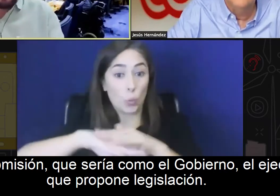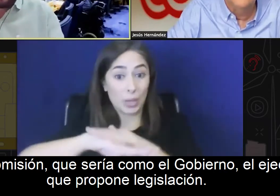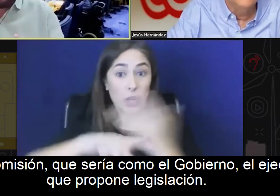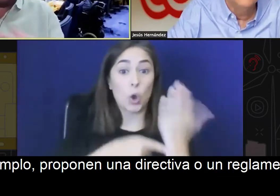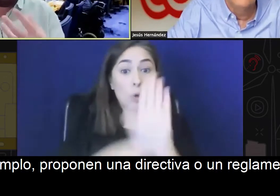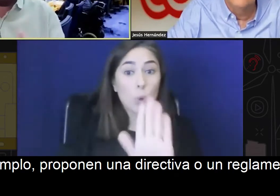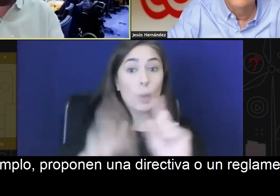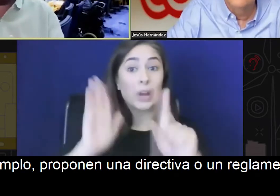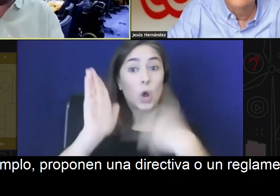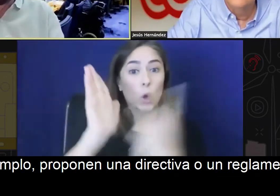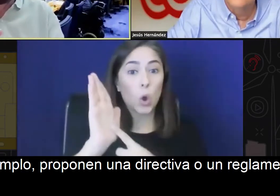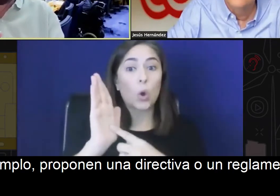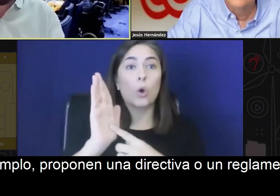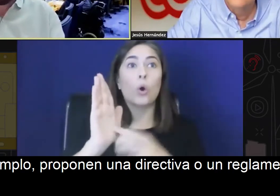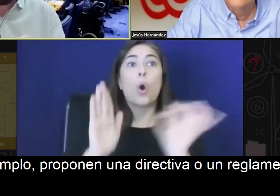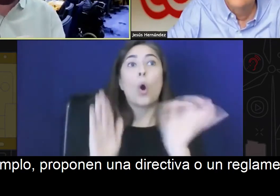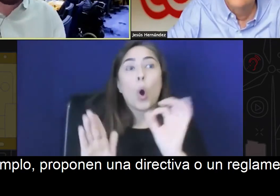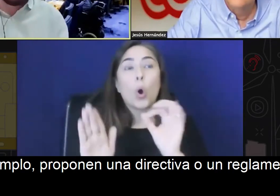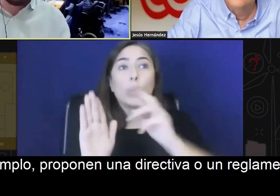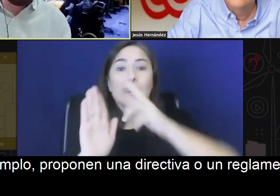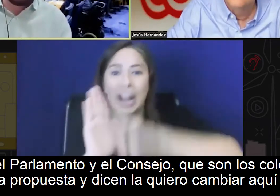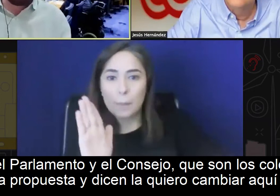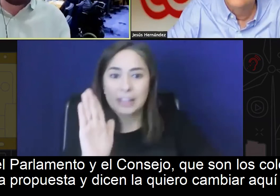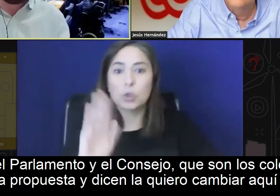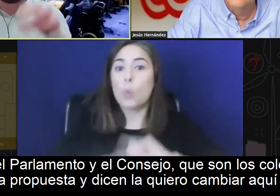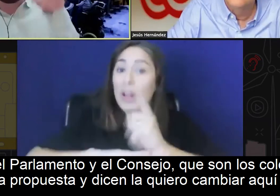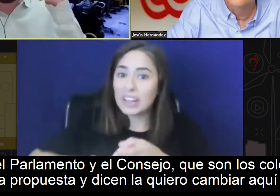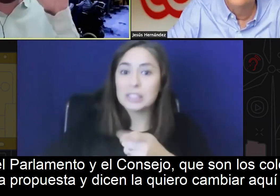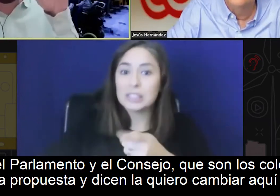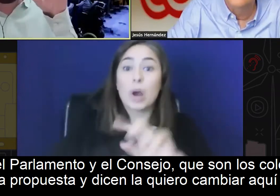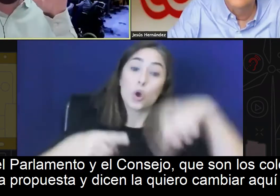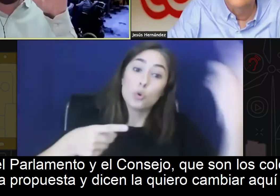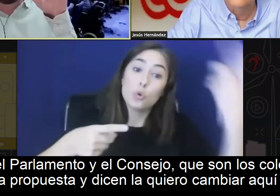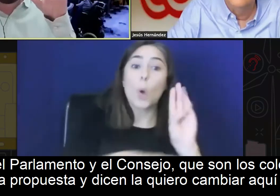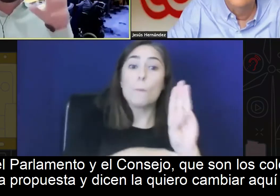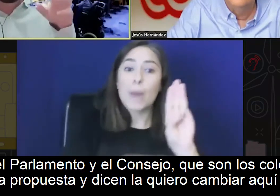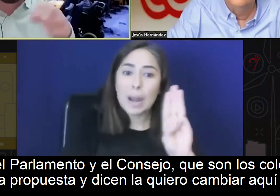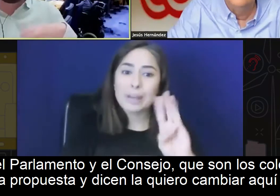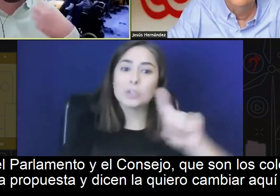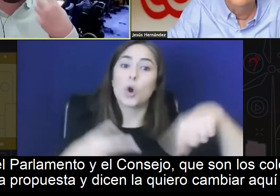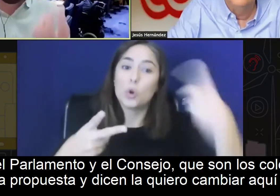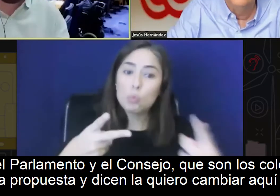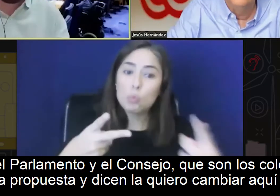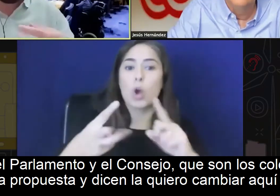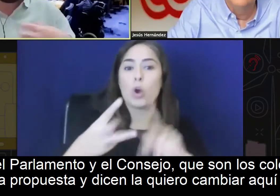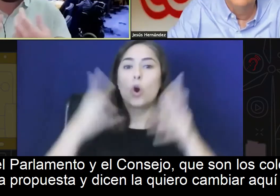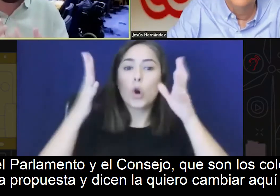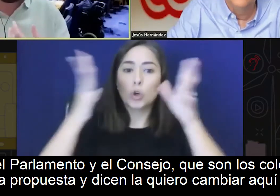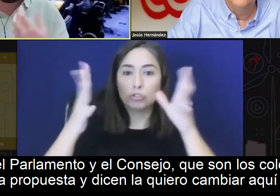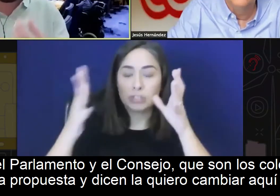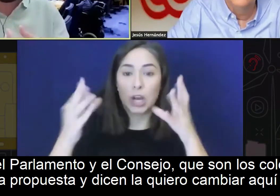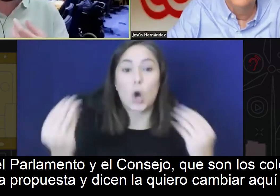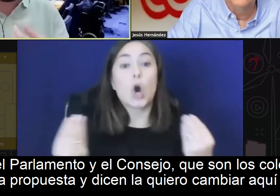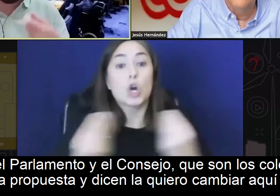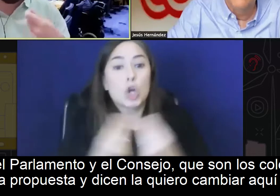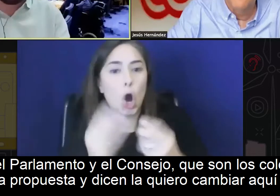una directiva o un reglamento, y luego está el Parlamento y el Consejo, que son los colegisladores, que son al fin